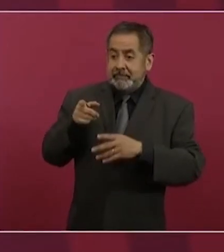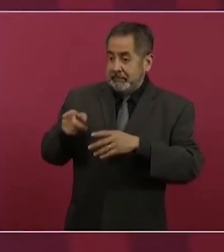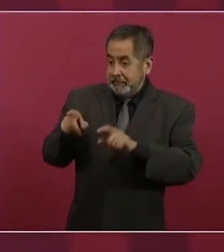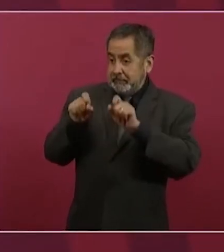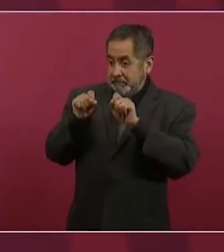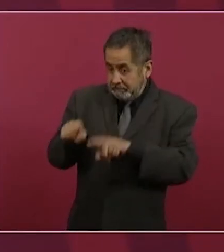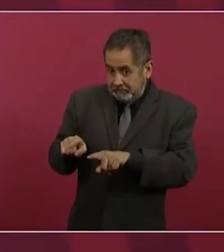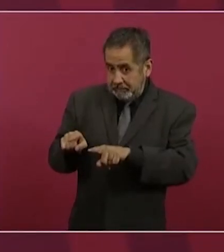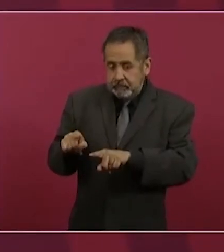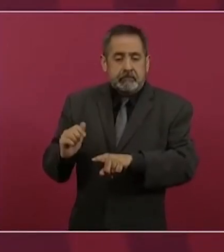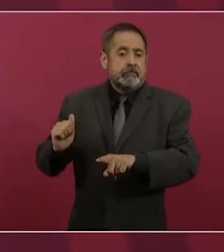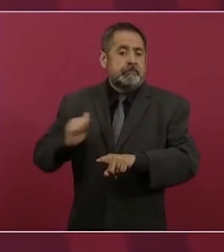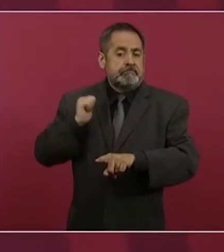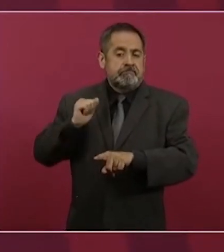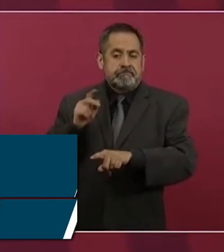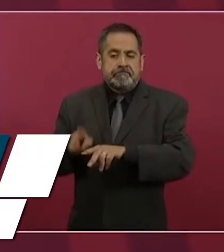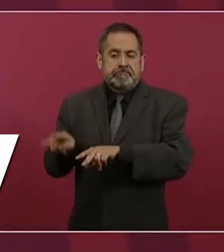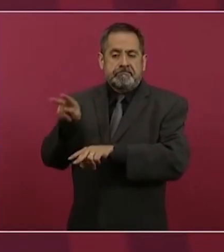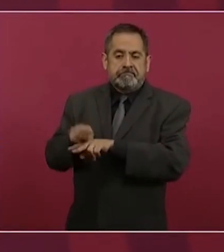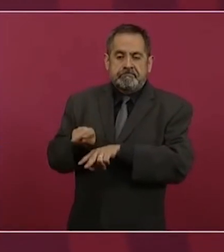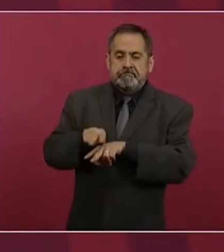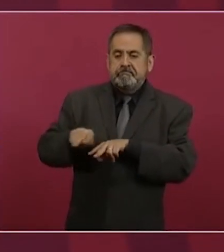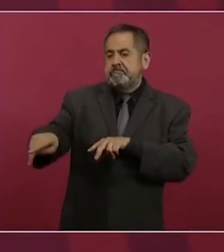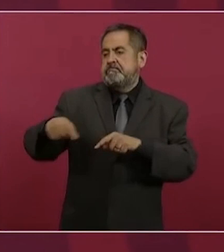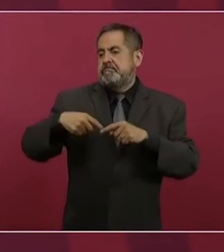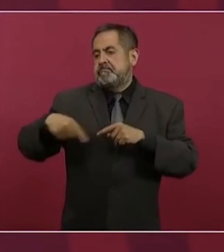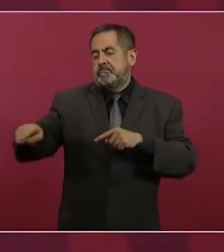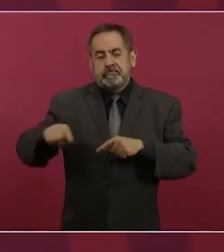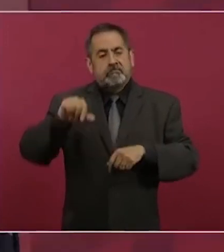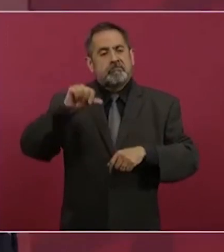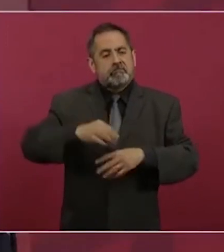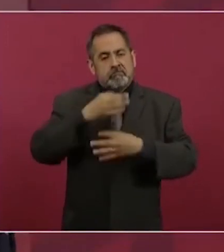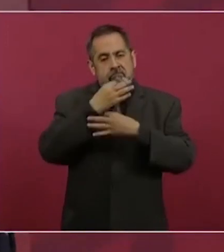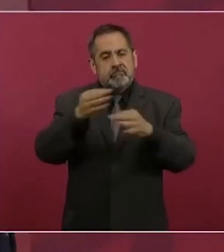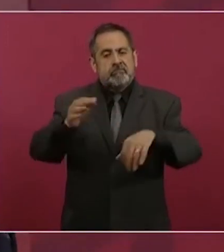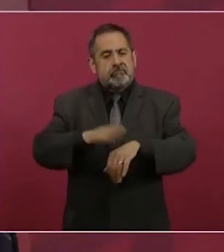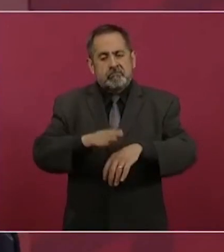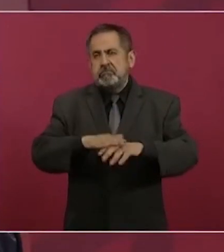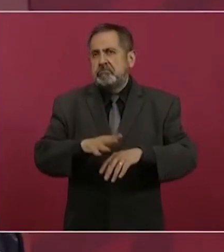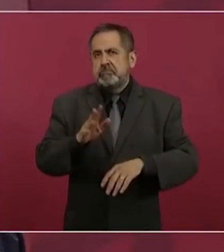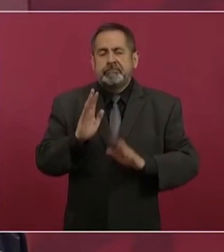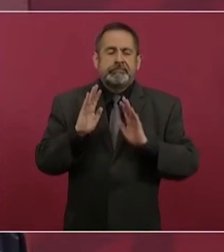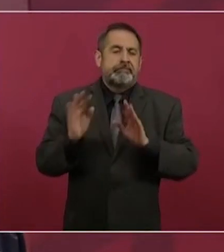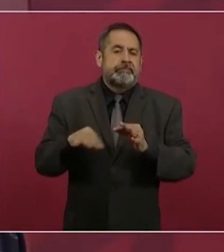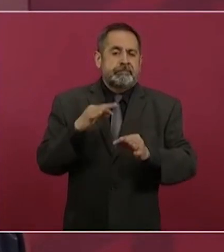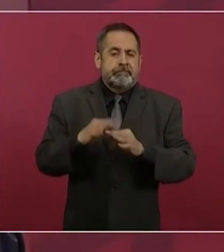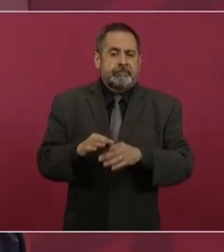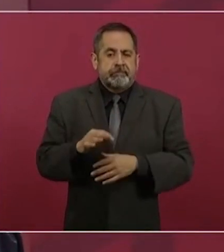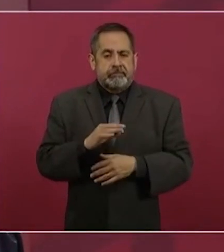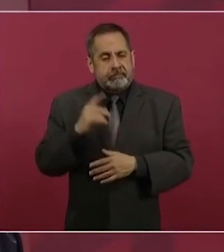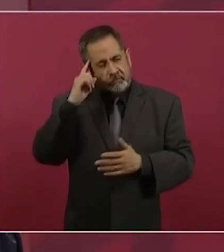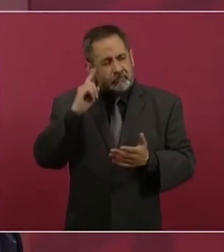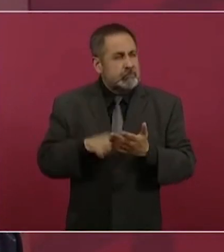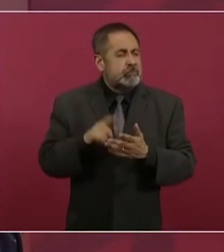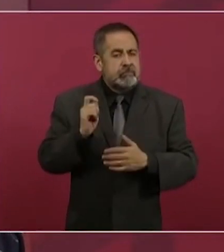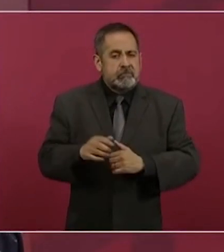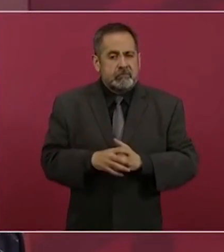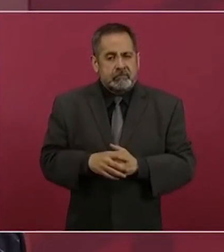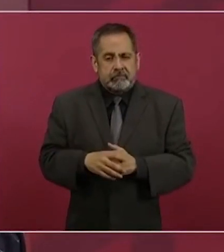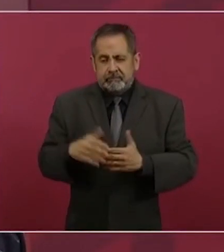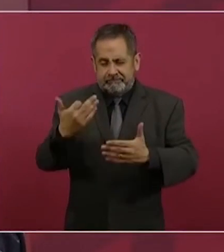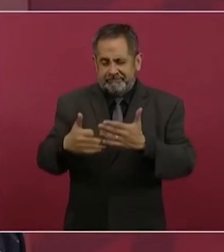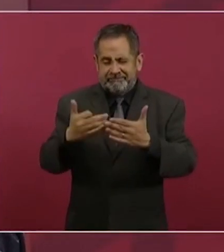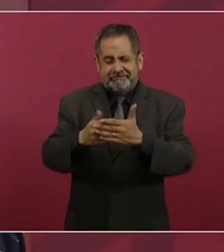pero ya puedo decir hoy que debemos de tener pendiente de